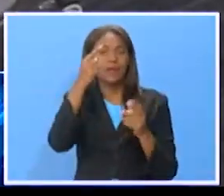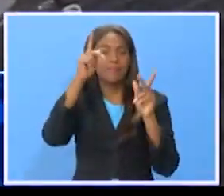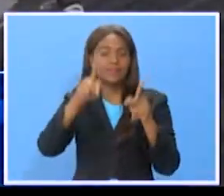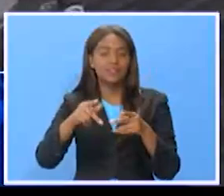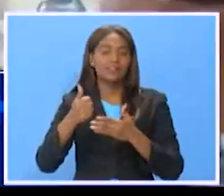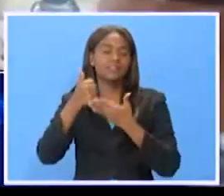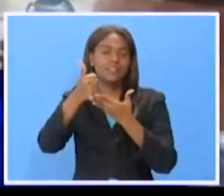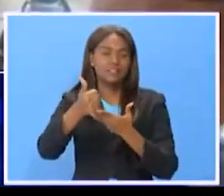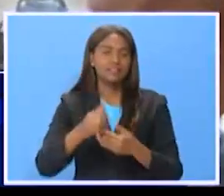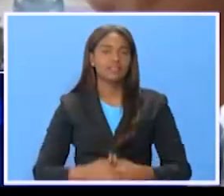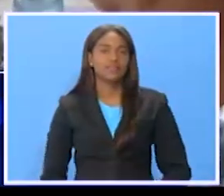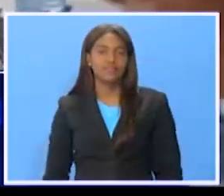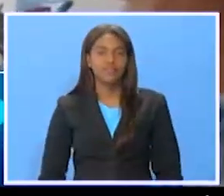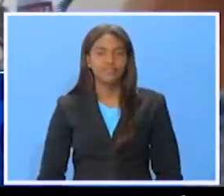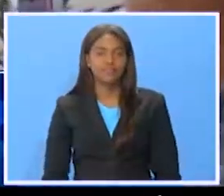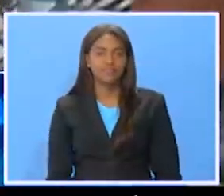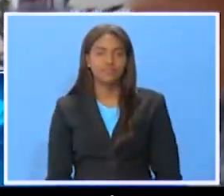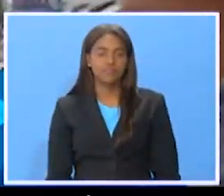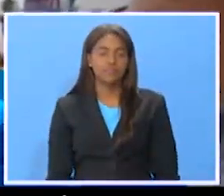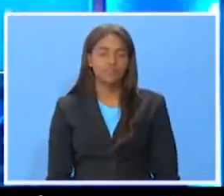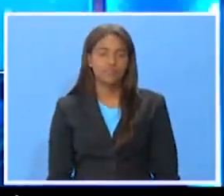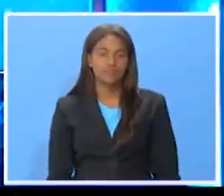Gente.